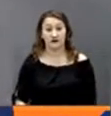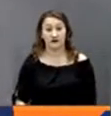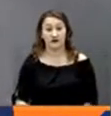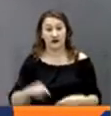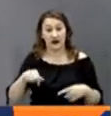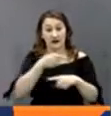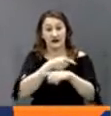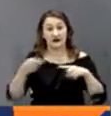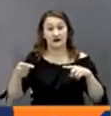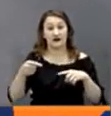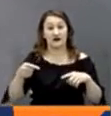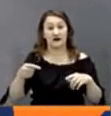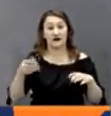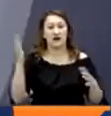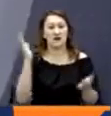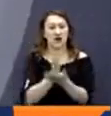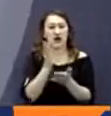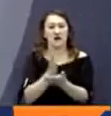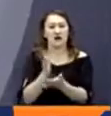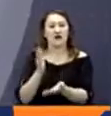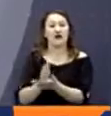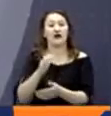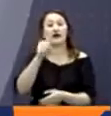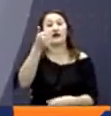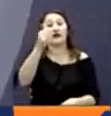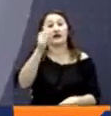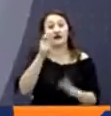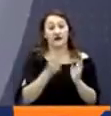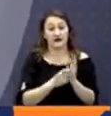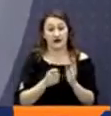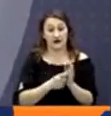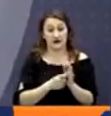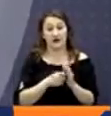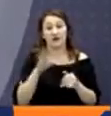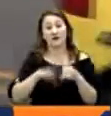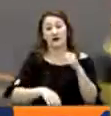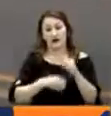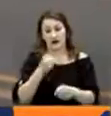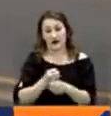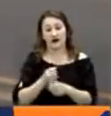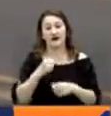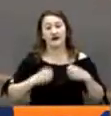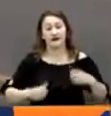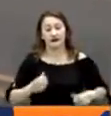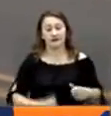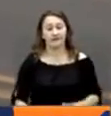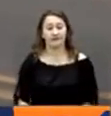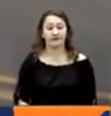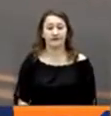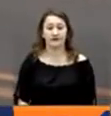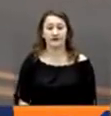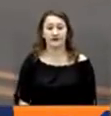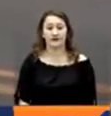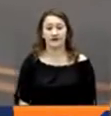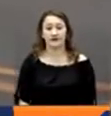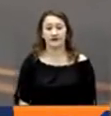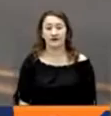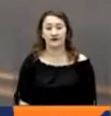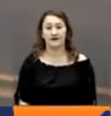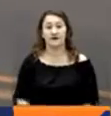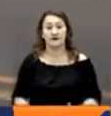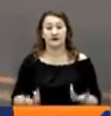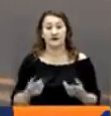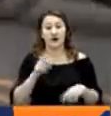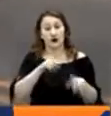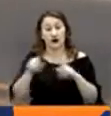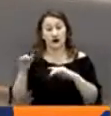por esta práctica superan los 10 casos en que varios menores de edad resultan lesionados. José Fernando, hablamos con algunos de